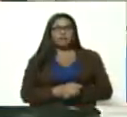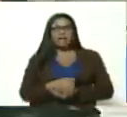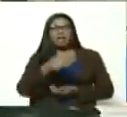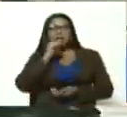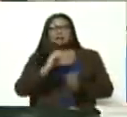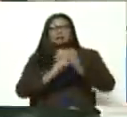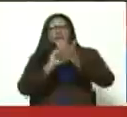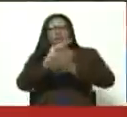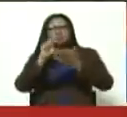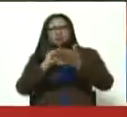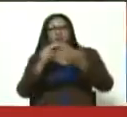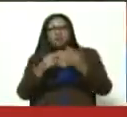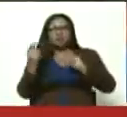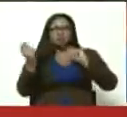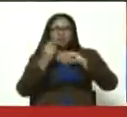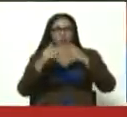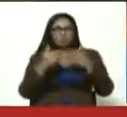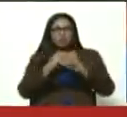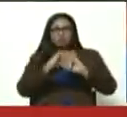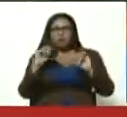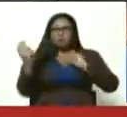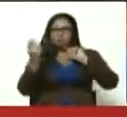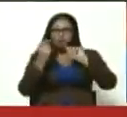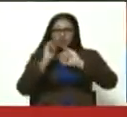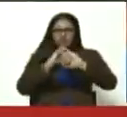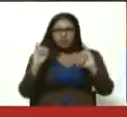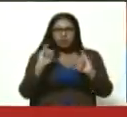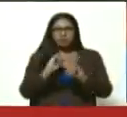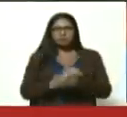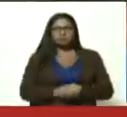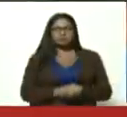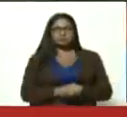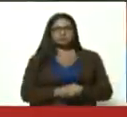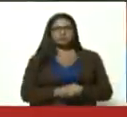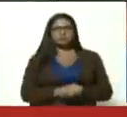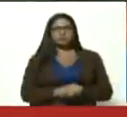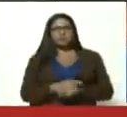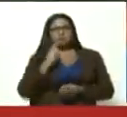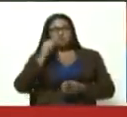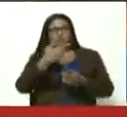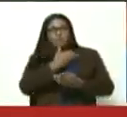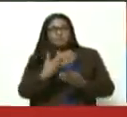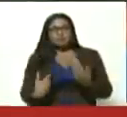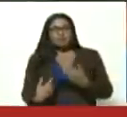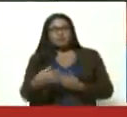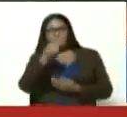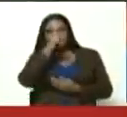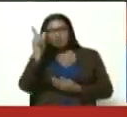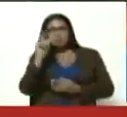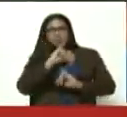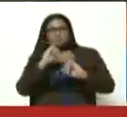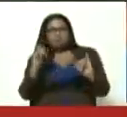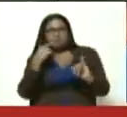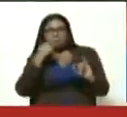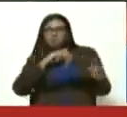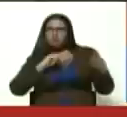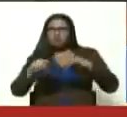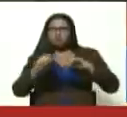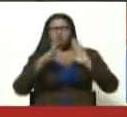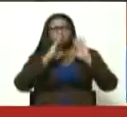dirección nacional para su discusión y ahora tuvimos vamos a presentar el documento el presidente del partido y el orden en la